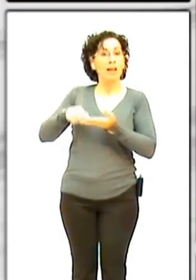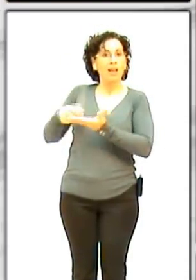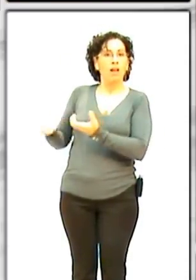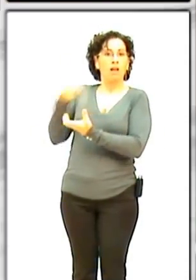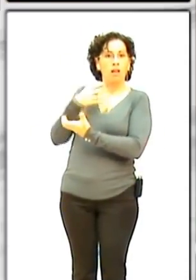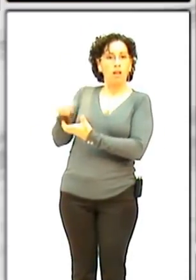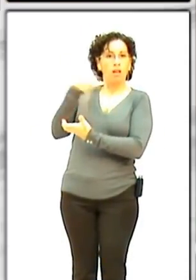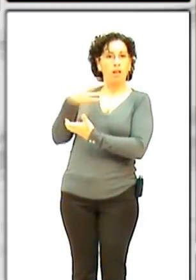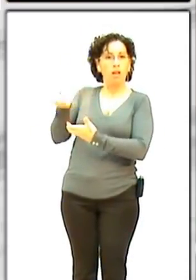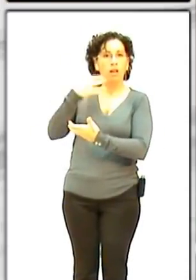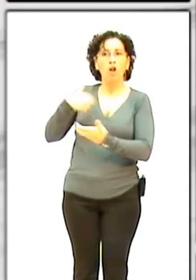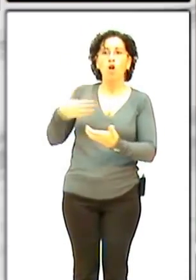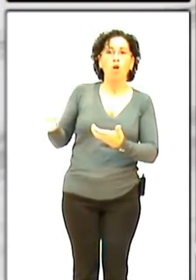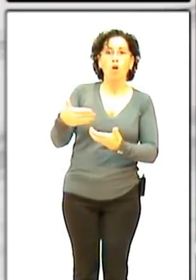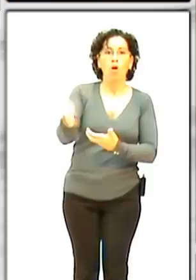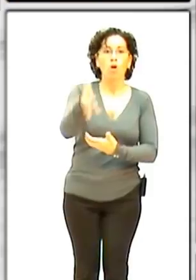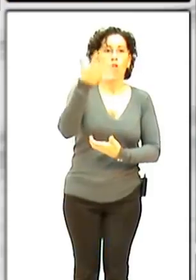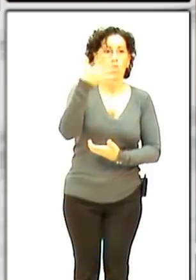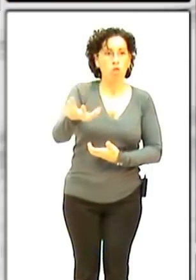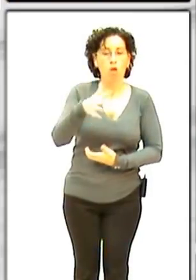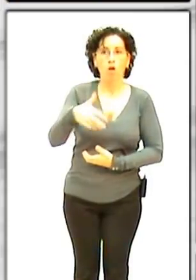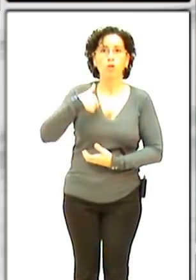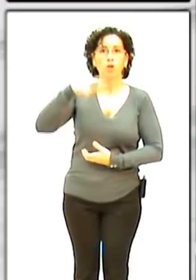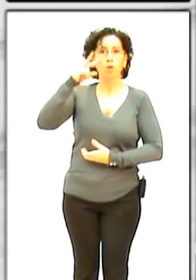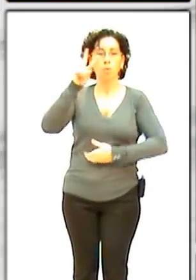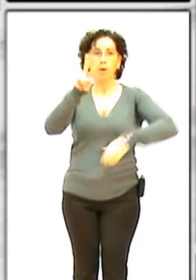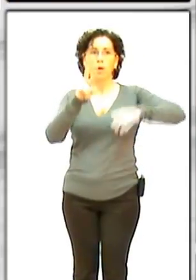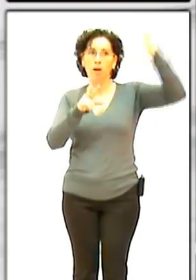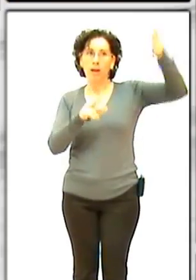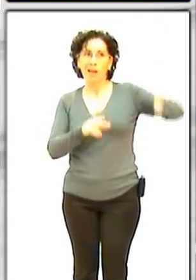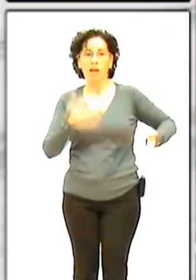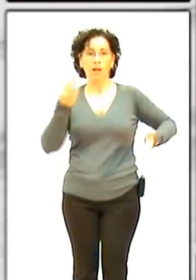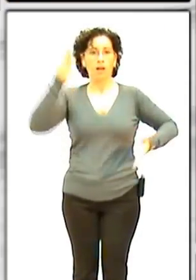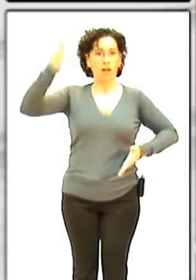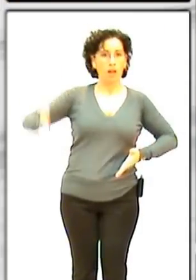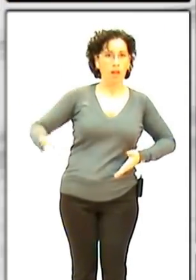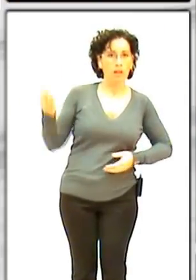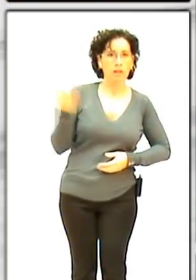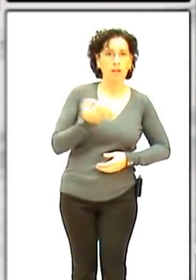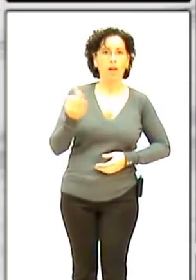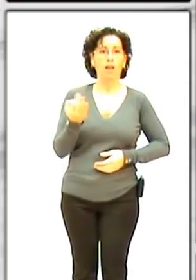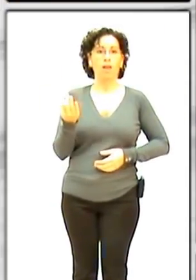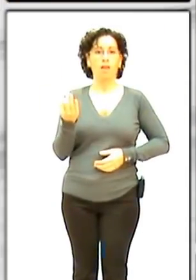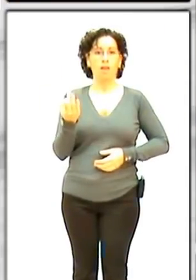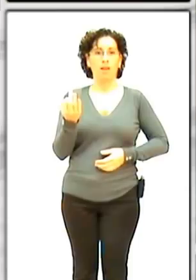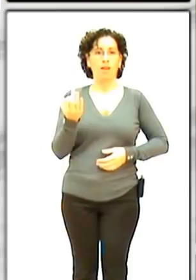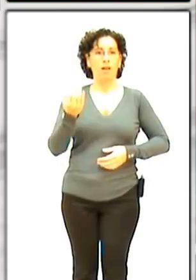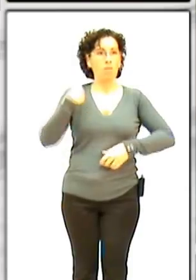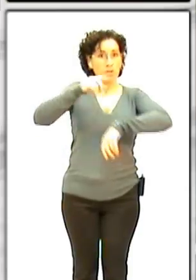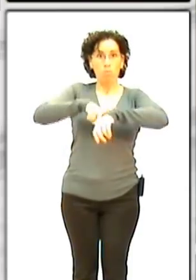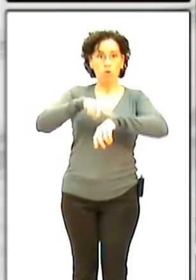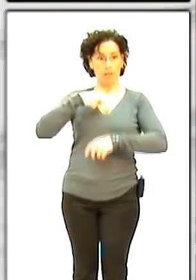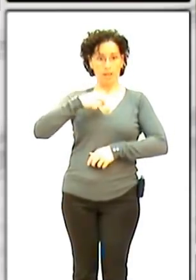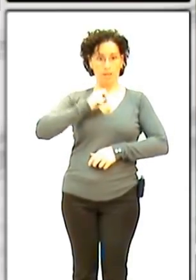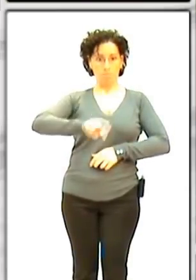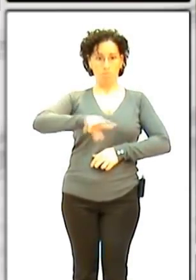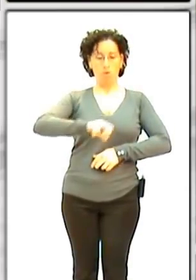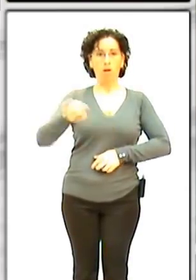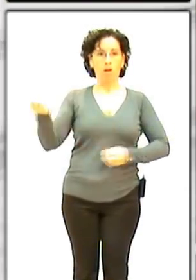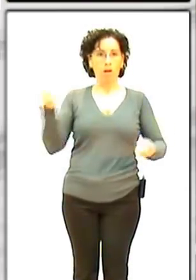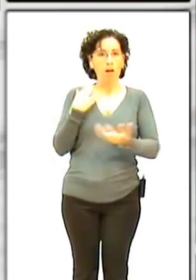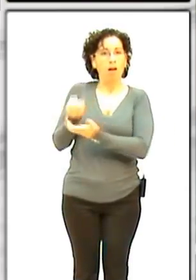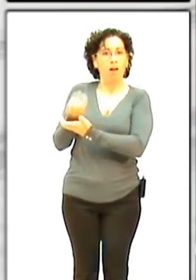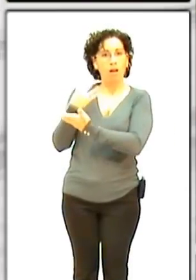podrían estarte contando por dónde estás hablando, qué estás viendo a izquierda, qué estás viendo a derecha. En ciertos usos puede